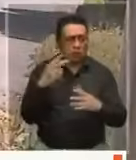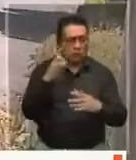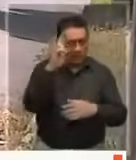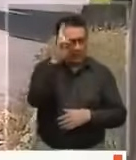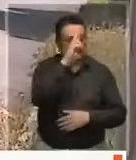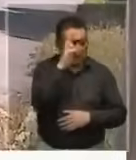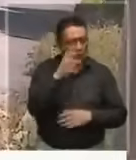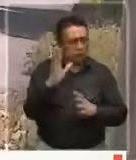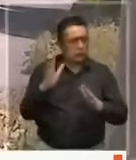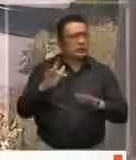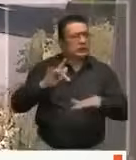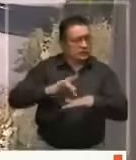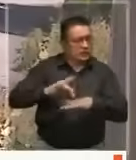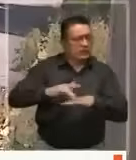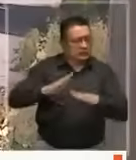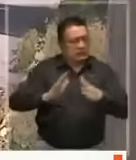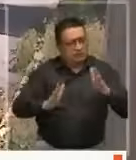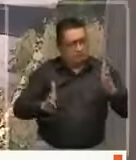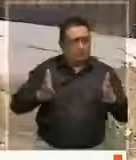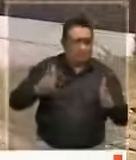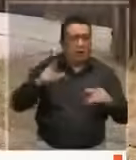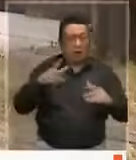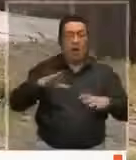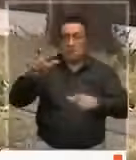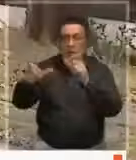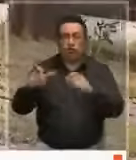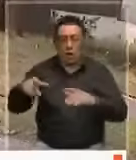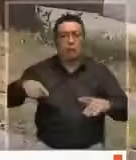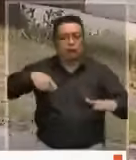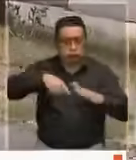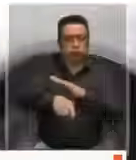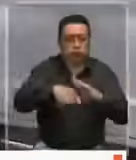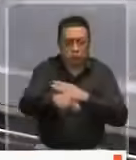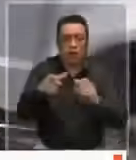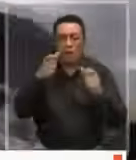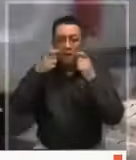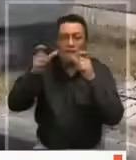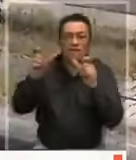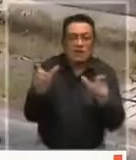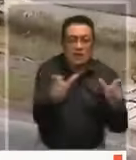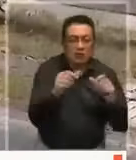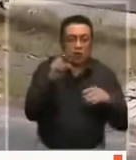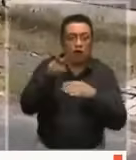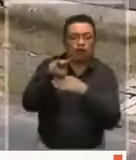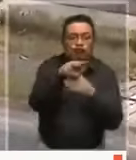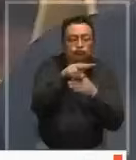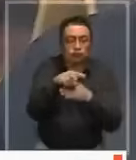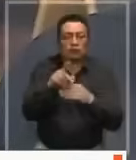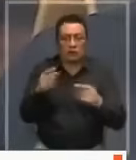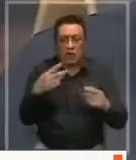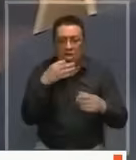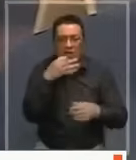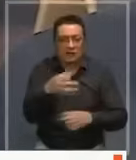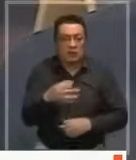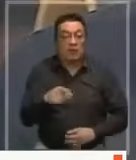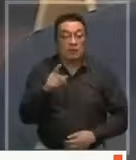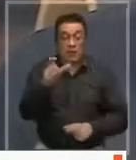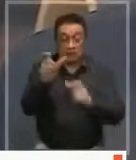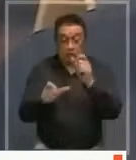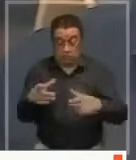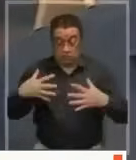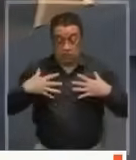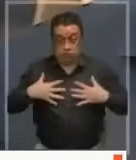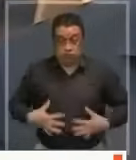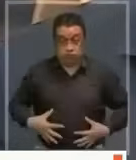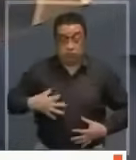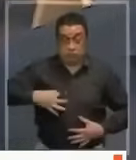polémica, la participación activa de la gente como vigilantes u observadores. Ustedes van a estar vestidos con